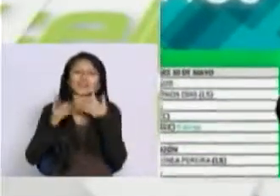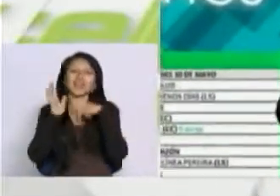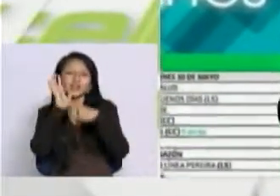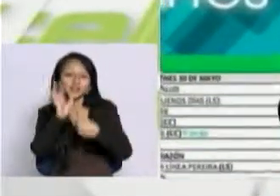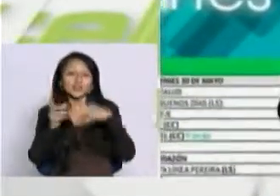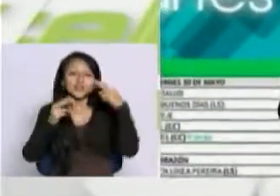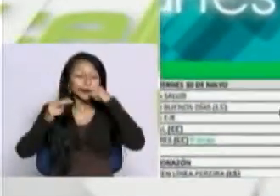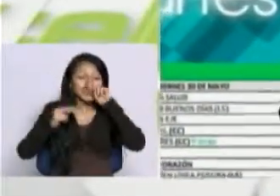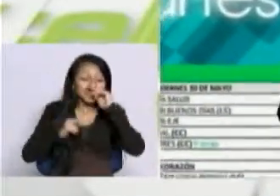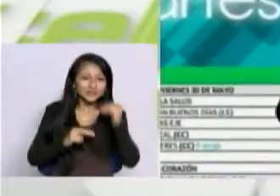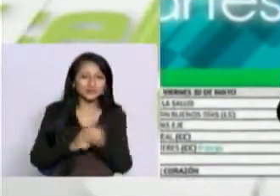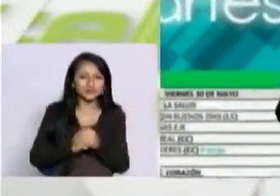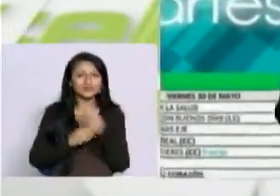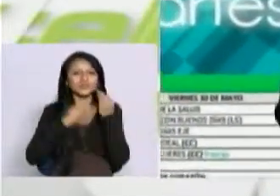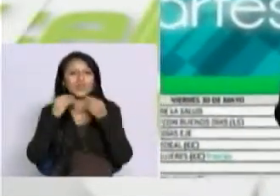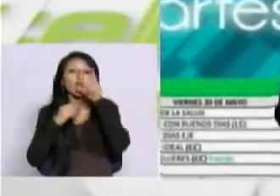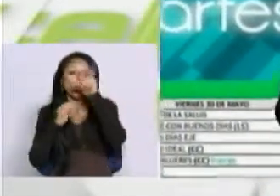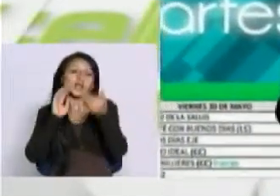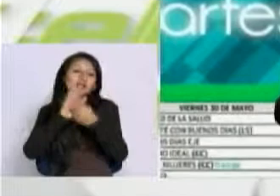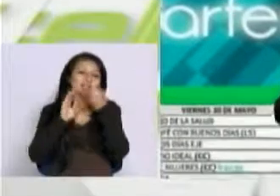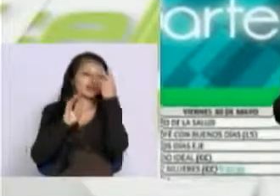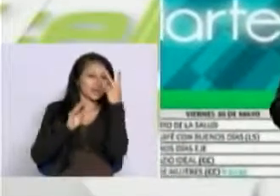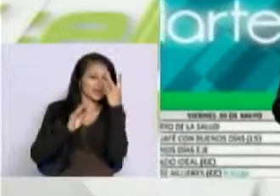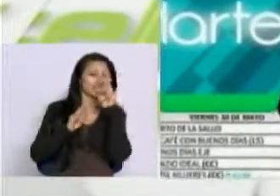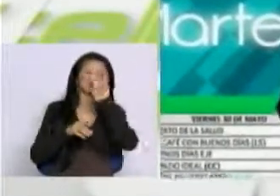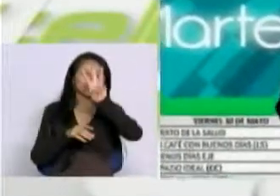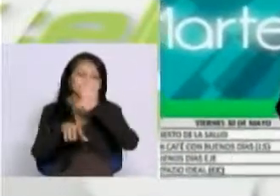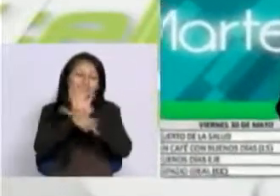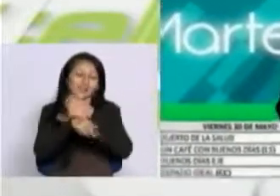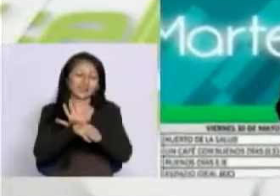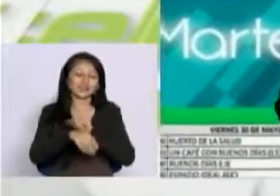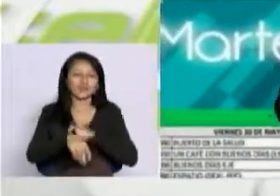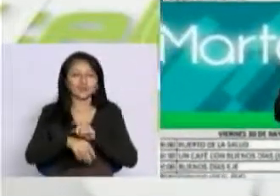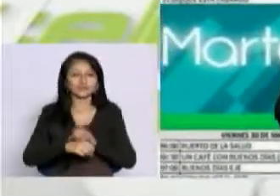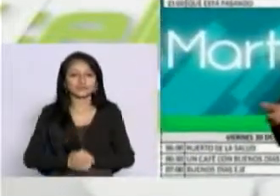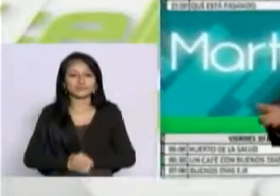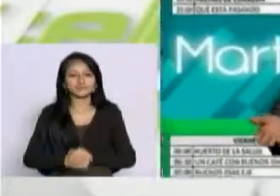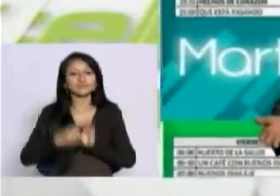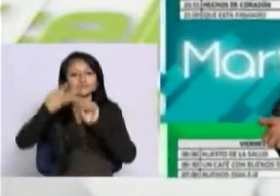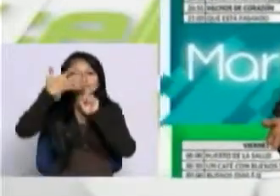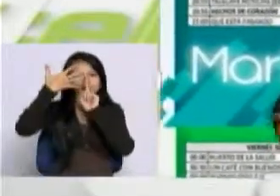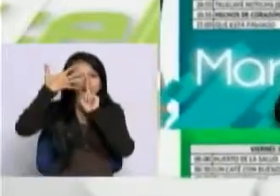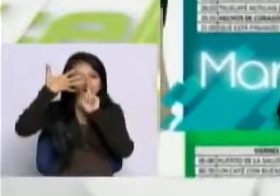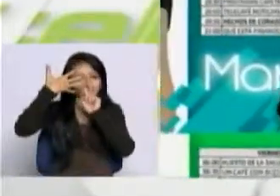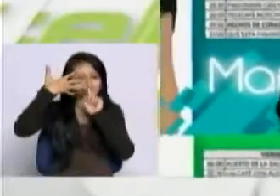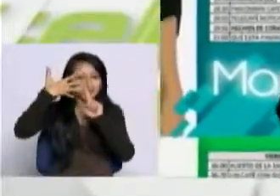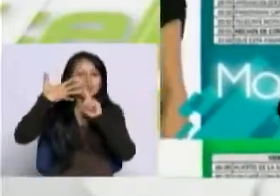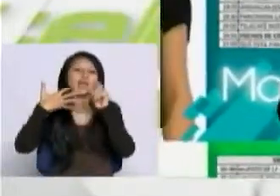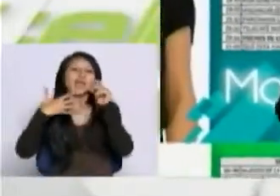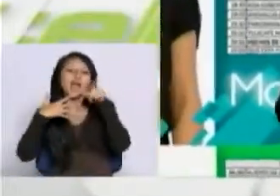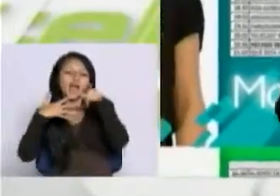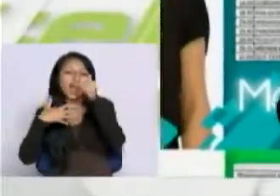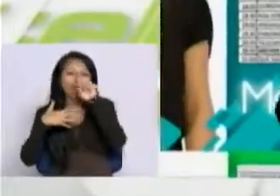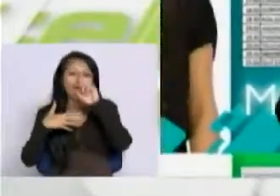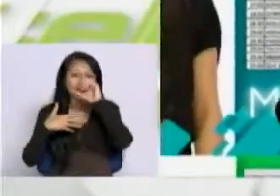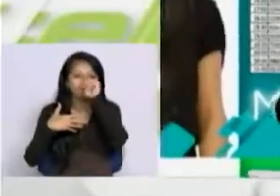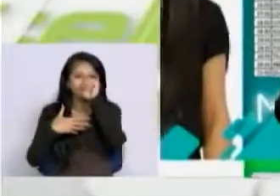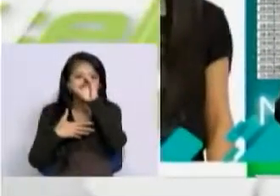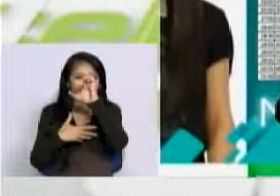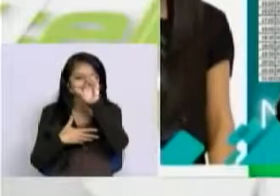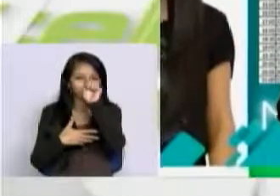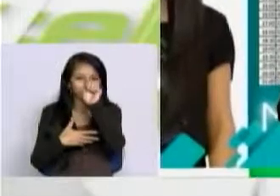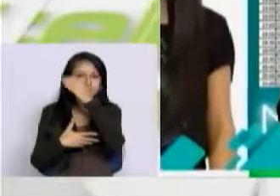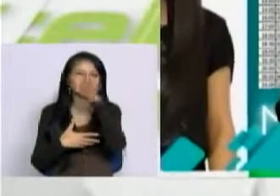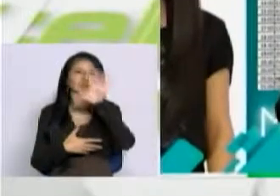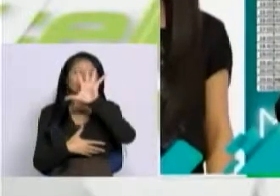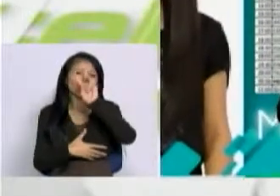reservado para ti. Programa de lunes a viernes a las 3 de la tarde. Área 53. Es un espacio diseñado para que